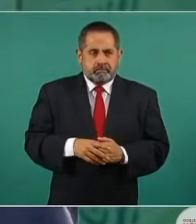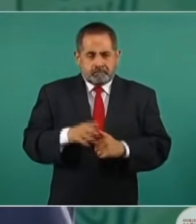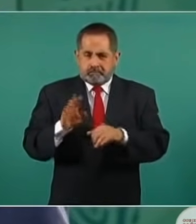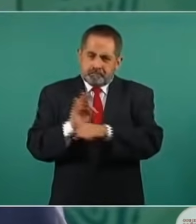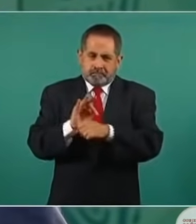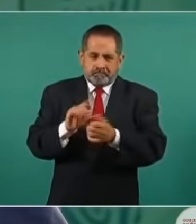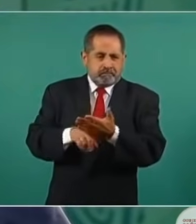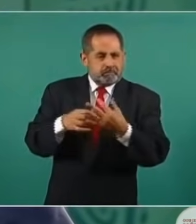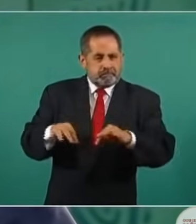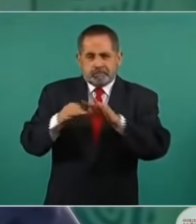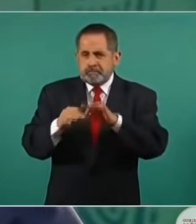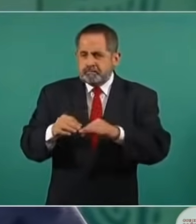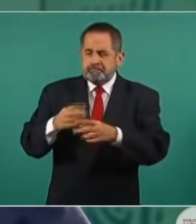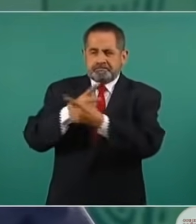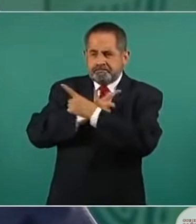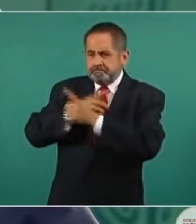fortaleciendo valores